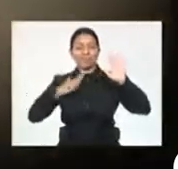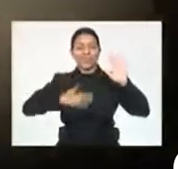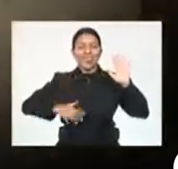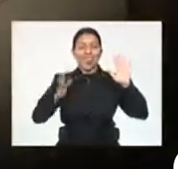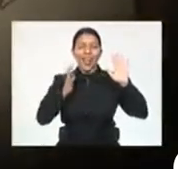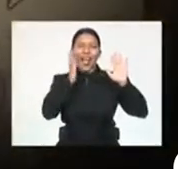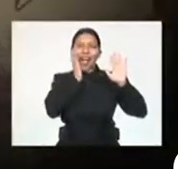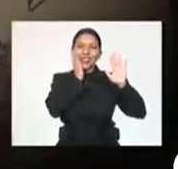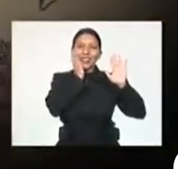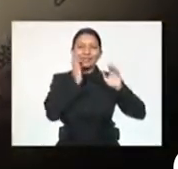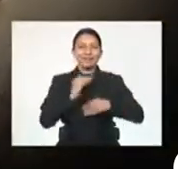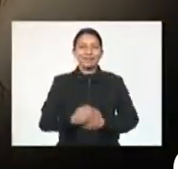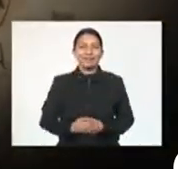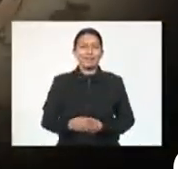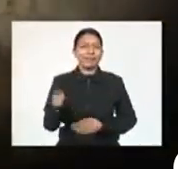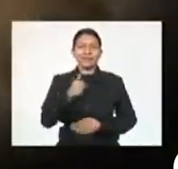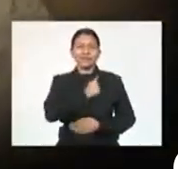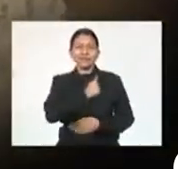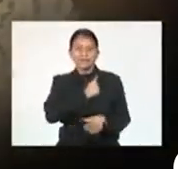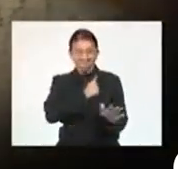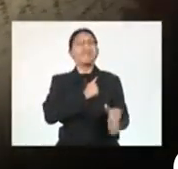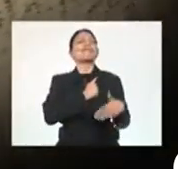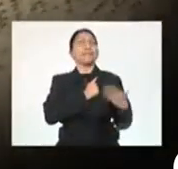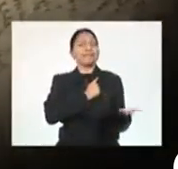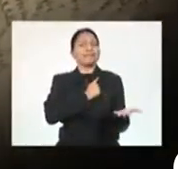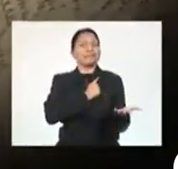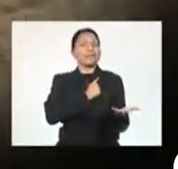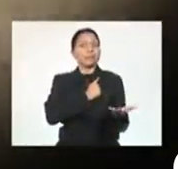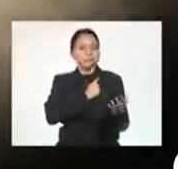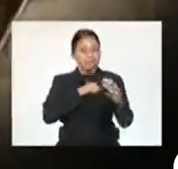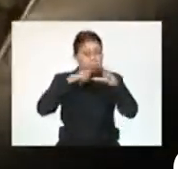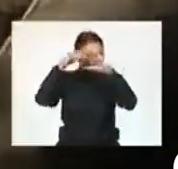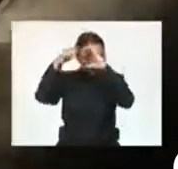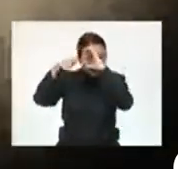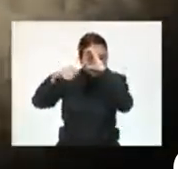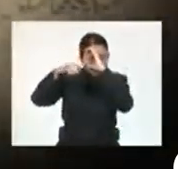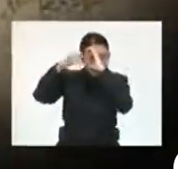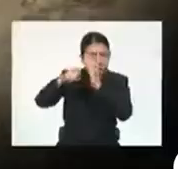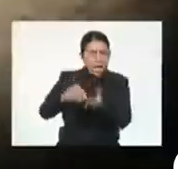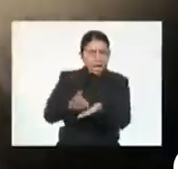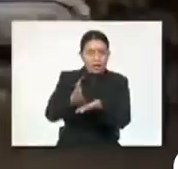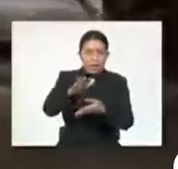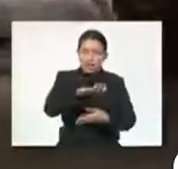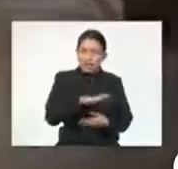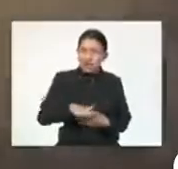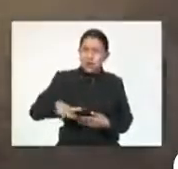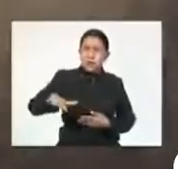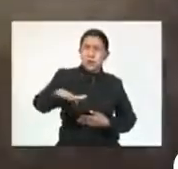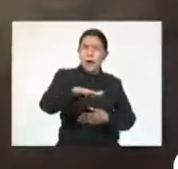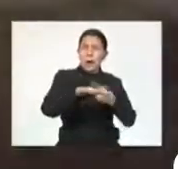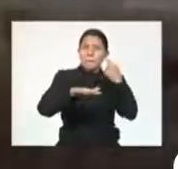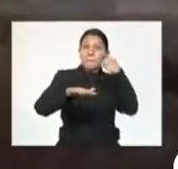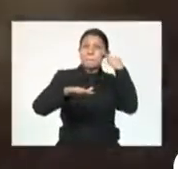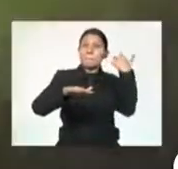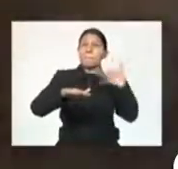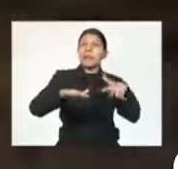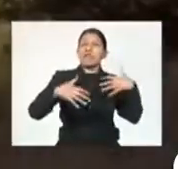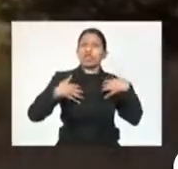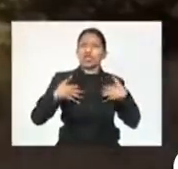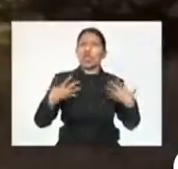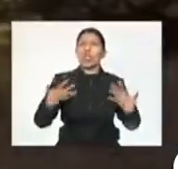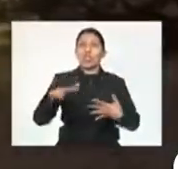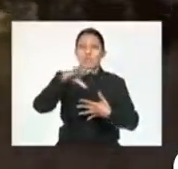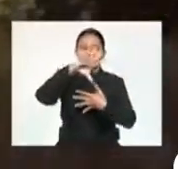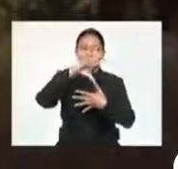Chambimbe. Su misión: documentar a los animales más salvajes y peligrosos de las Américas como